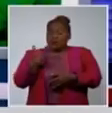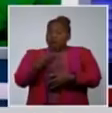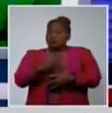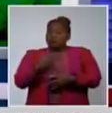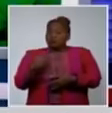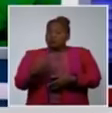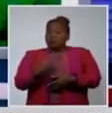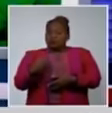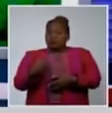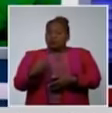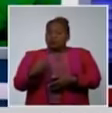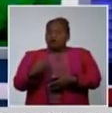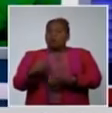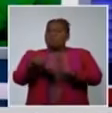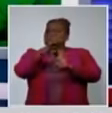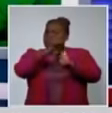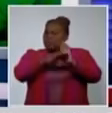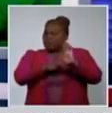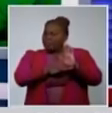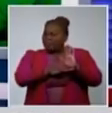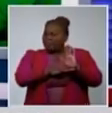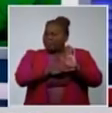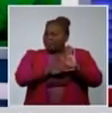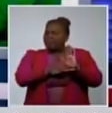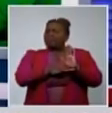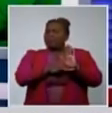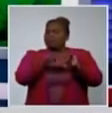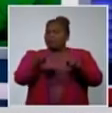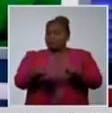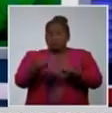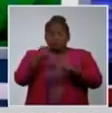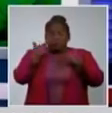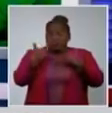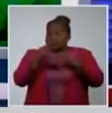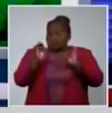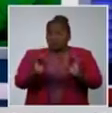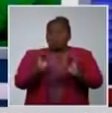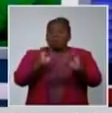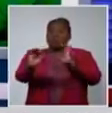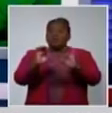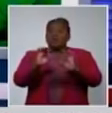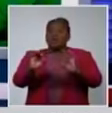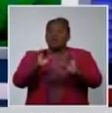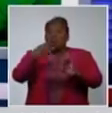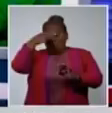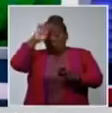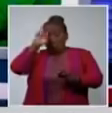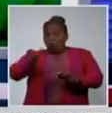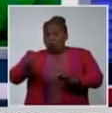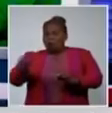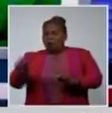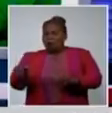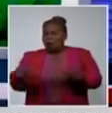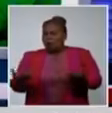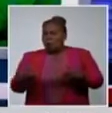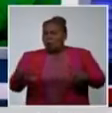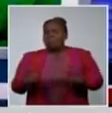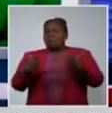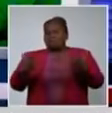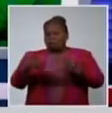todo es muy importante que tenemos estos momentos para protegerlo todas las medidas de protección que comienza la